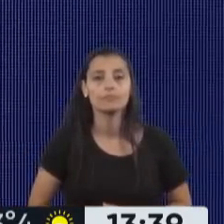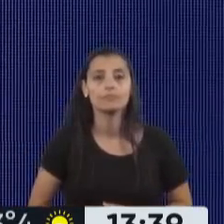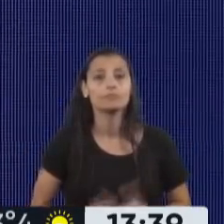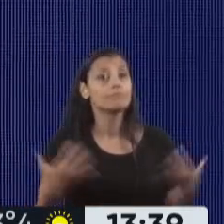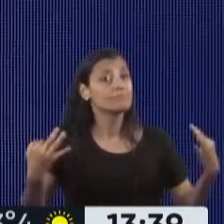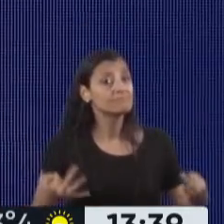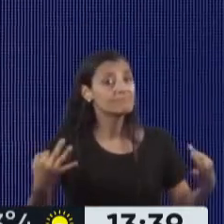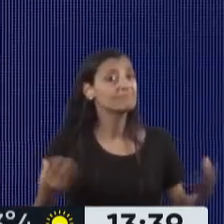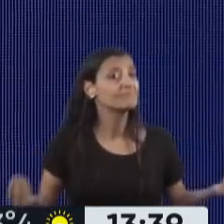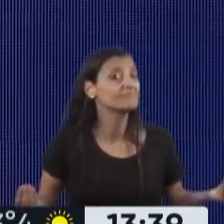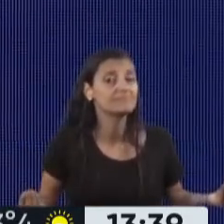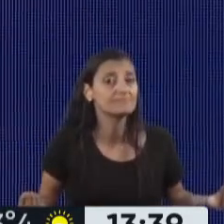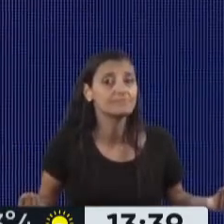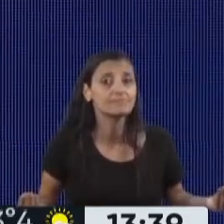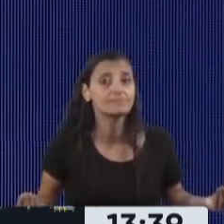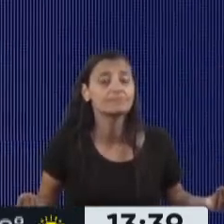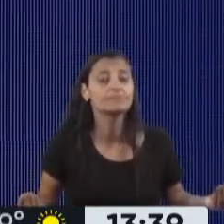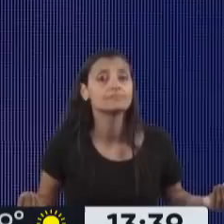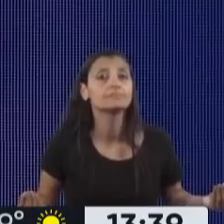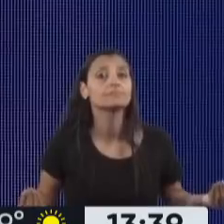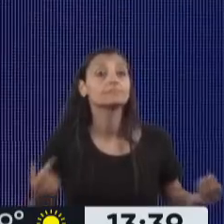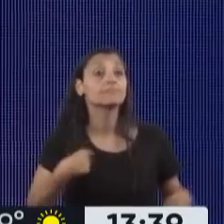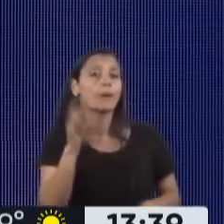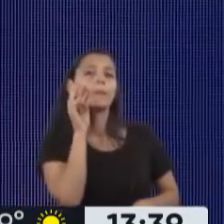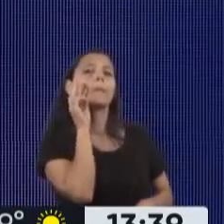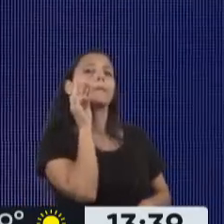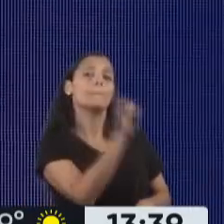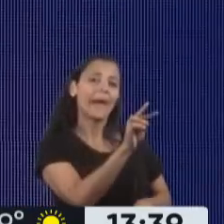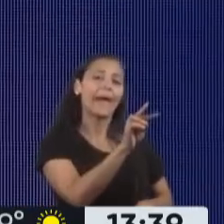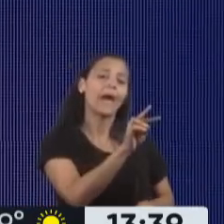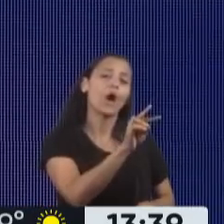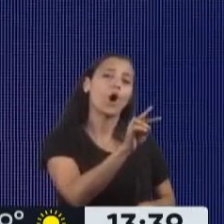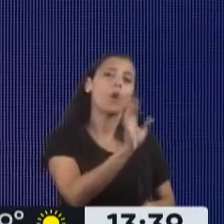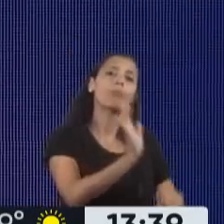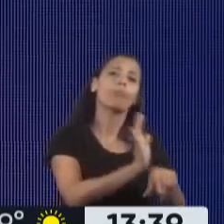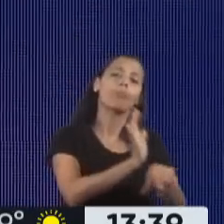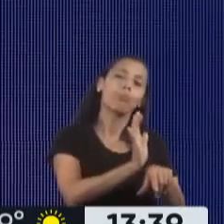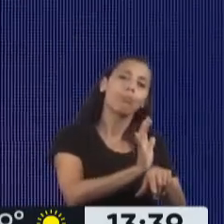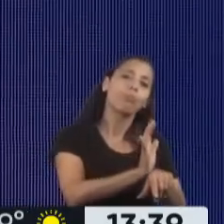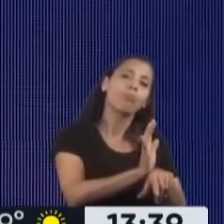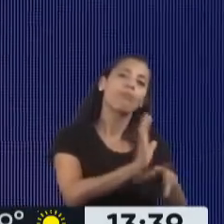Y en realidad, cuando uno mira la literatura de los austríacos,